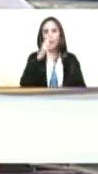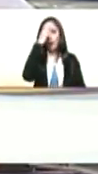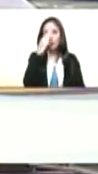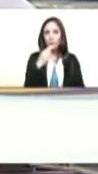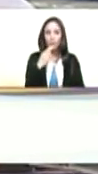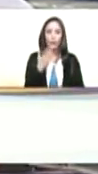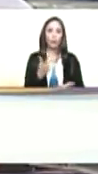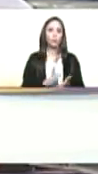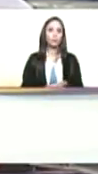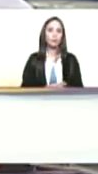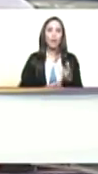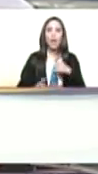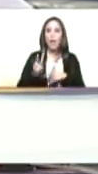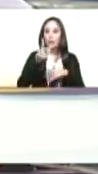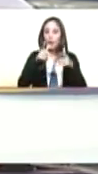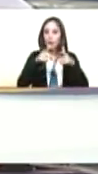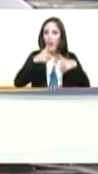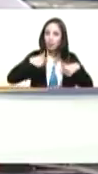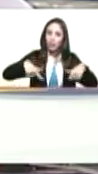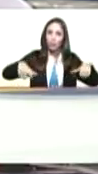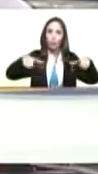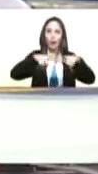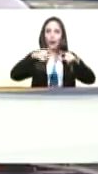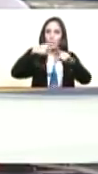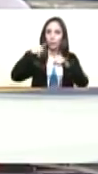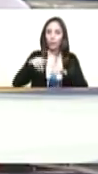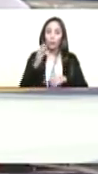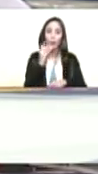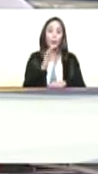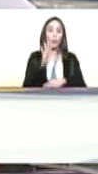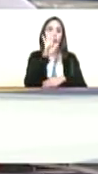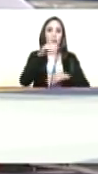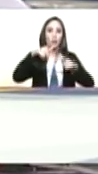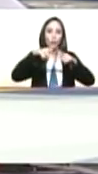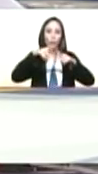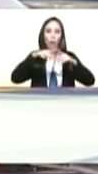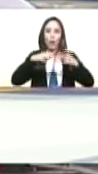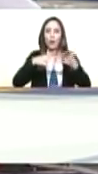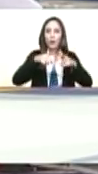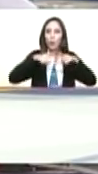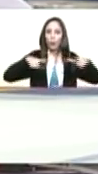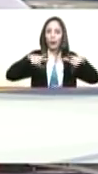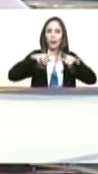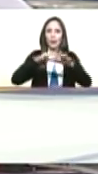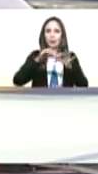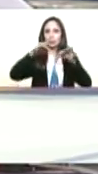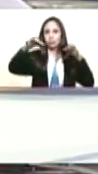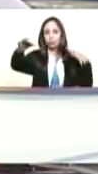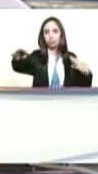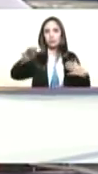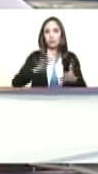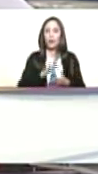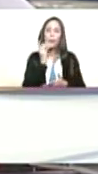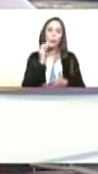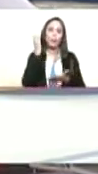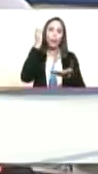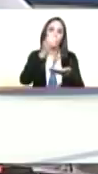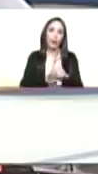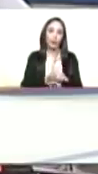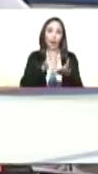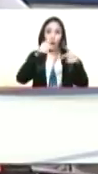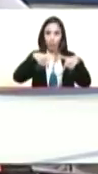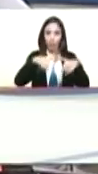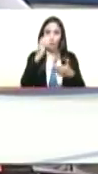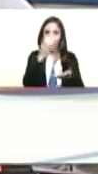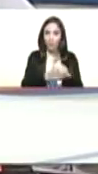Valle, donde hay extensiones incluso hasta de 5 y más hectáreas. Por ejemplo, aquí en Catia hay hasta 70 hectáreas disponibles